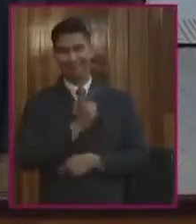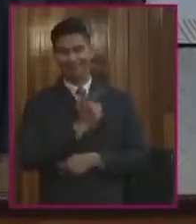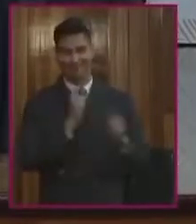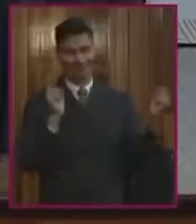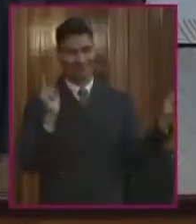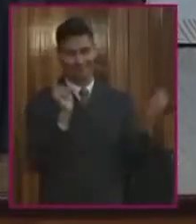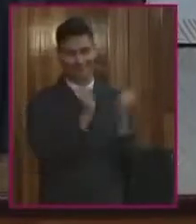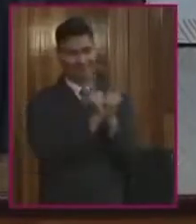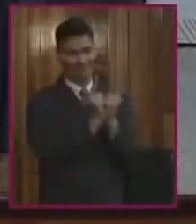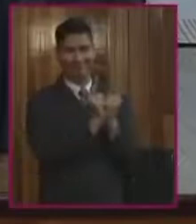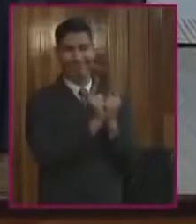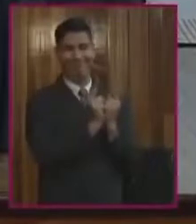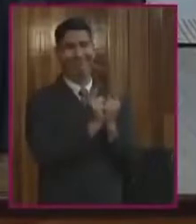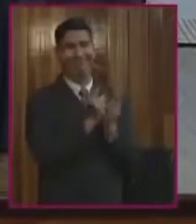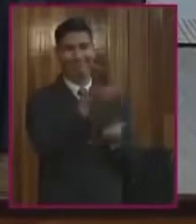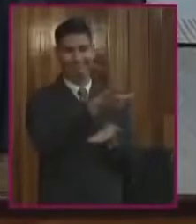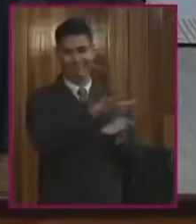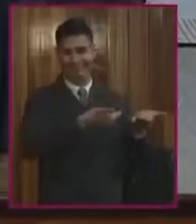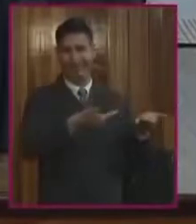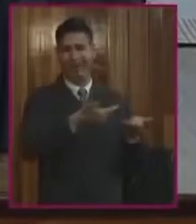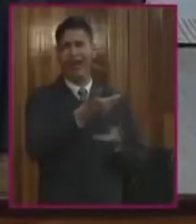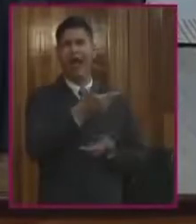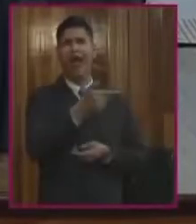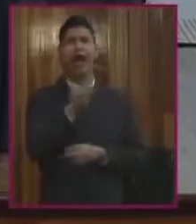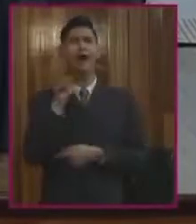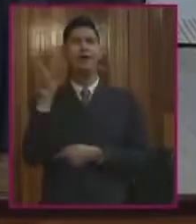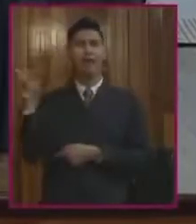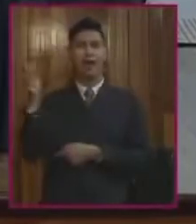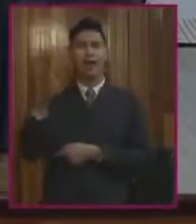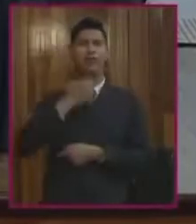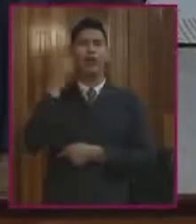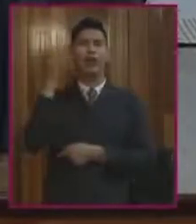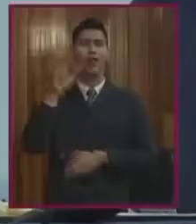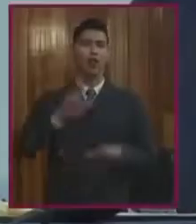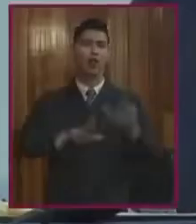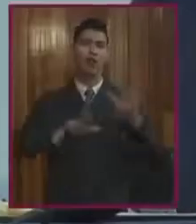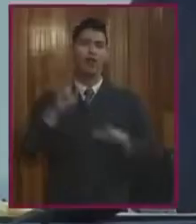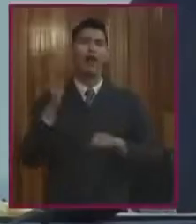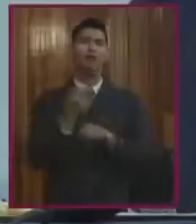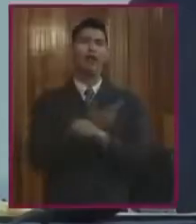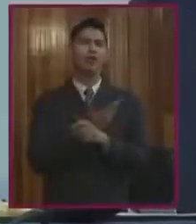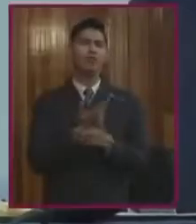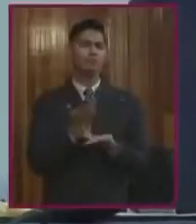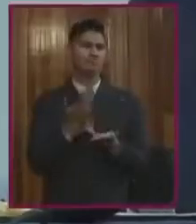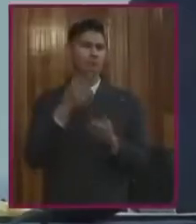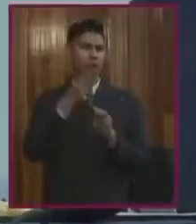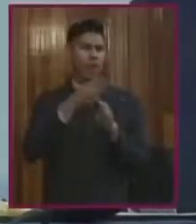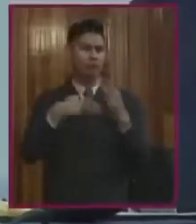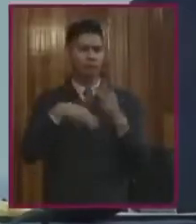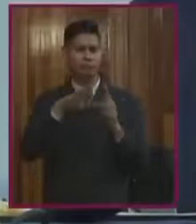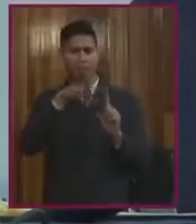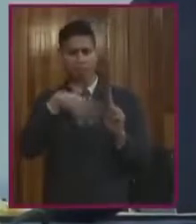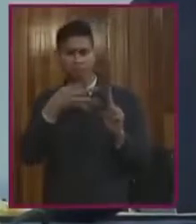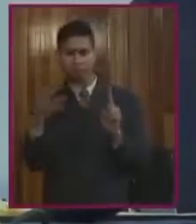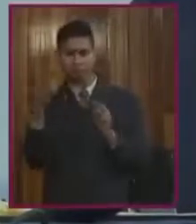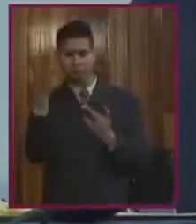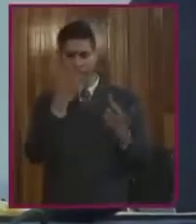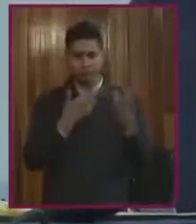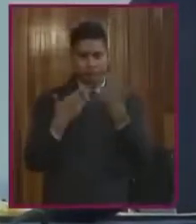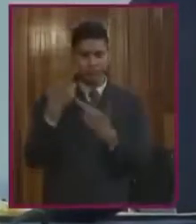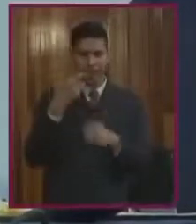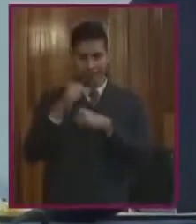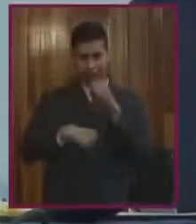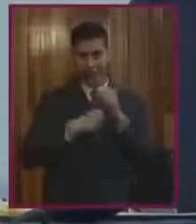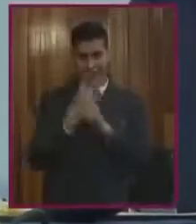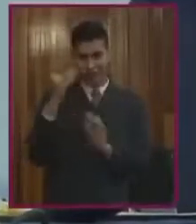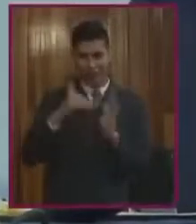este espacio. Nosotros en la Escuela Normal de Santún estuvimos analizando el marco curricular 2022 con el equipo de